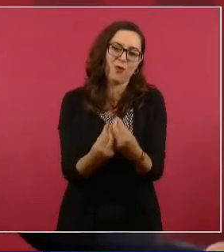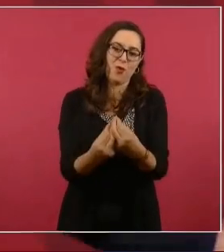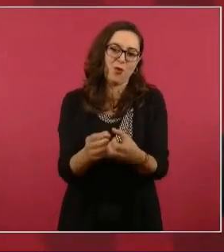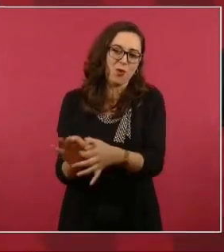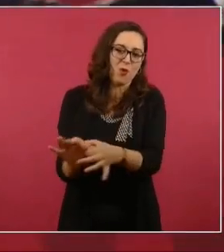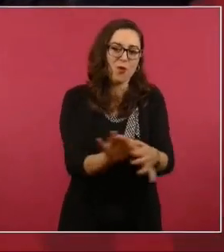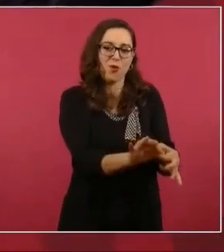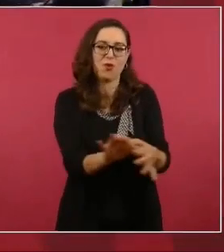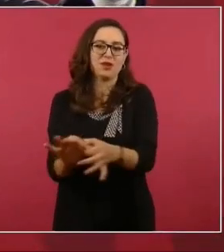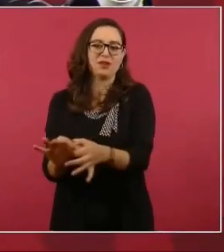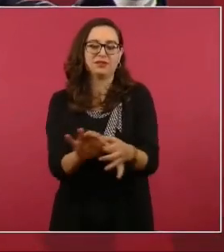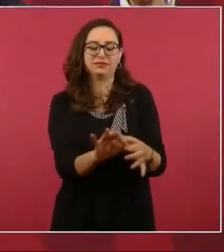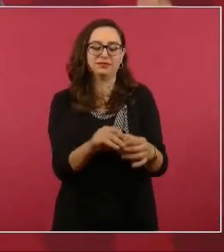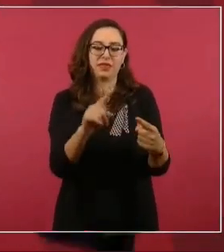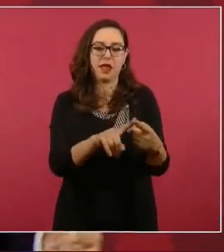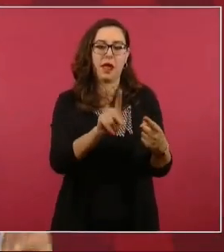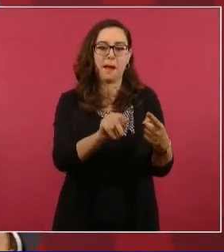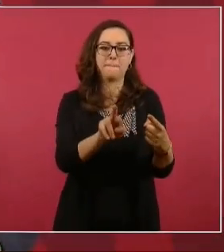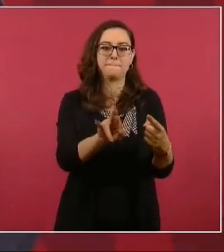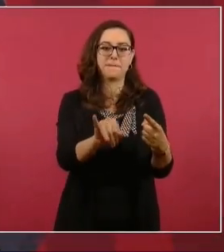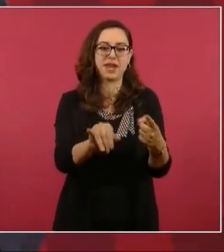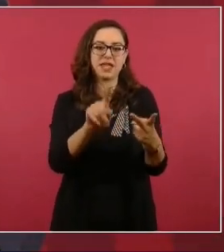Y hacen un bloque.